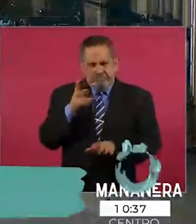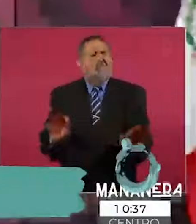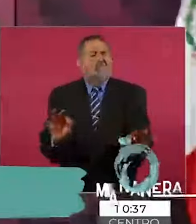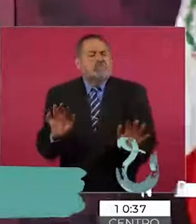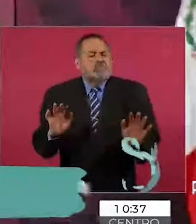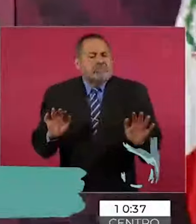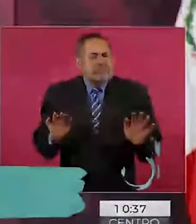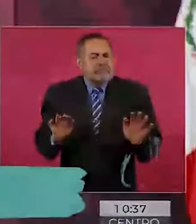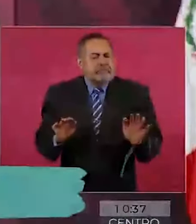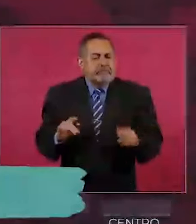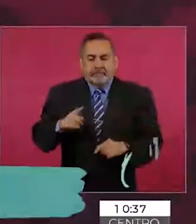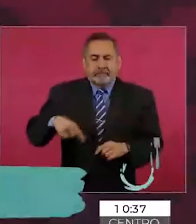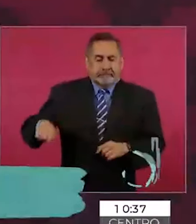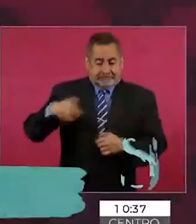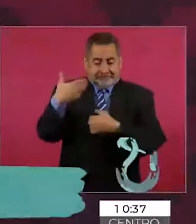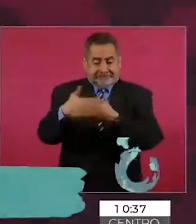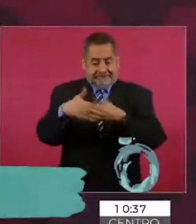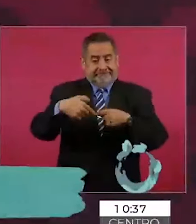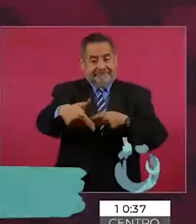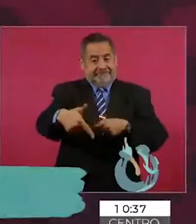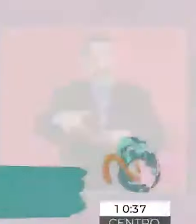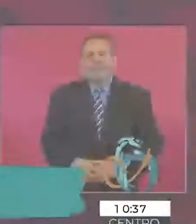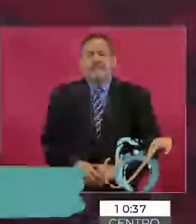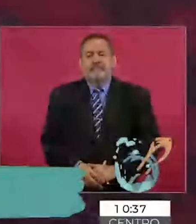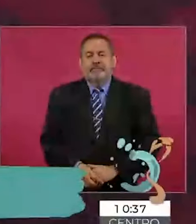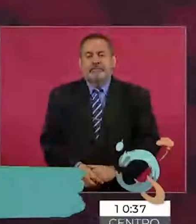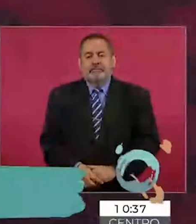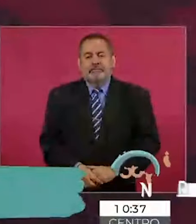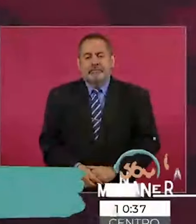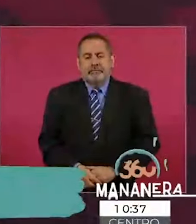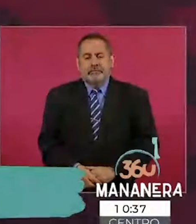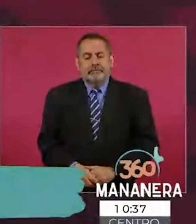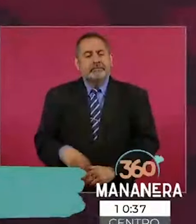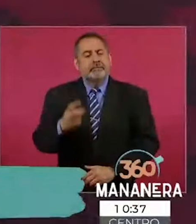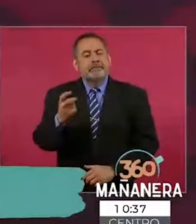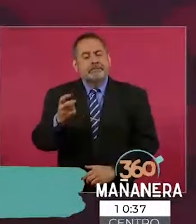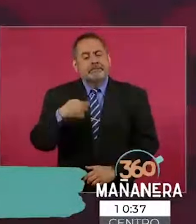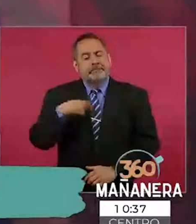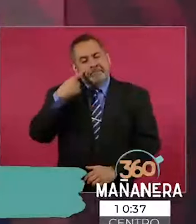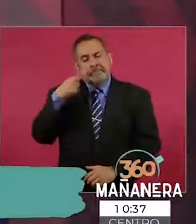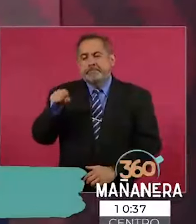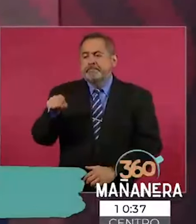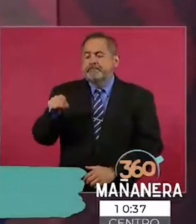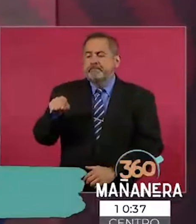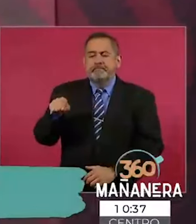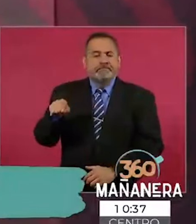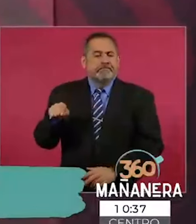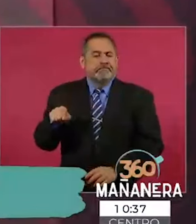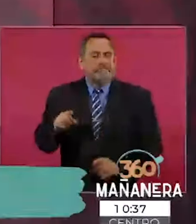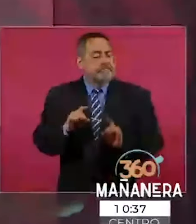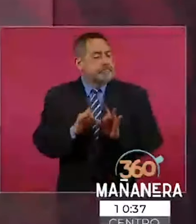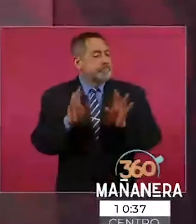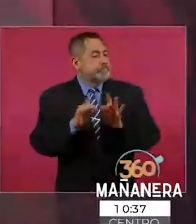son elecciones presidenciales estamos viendo